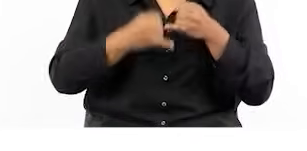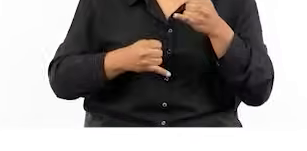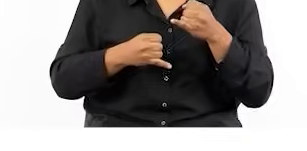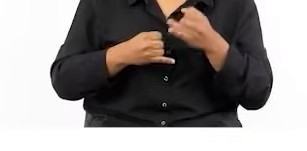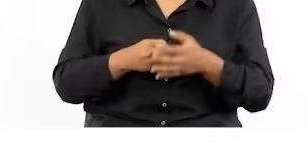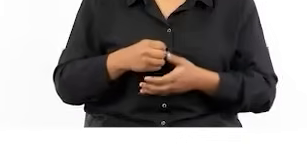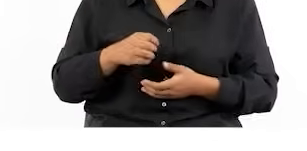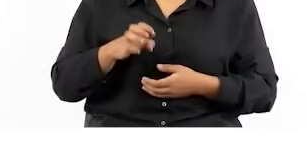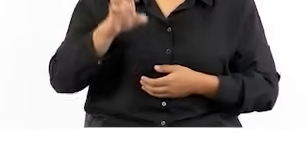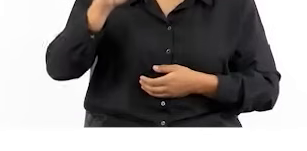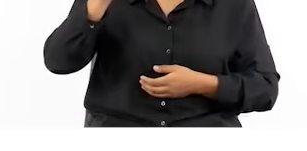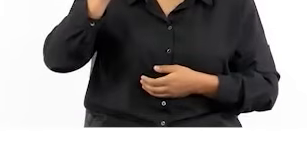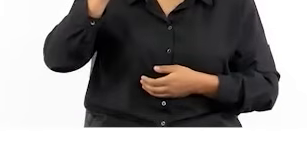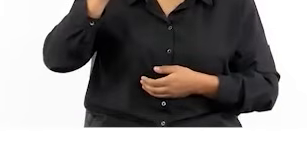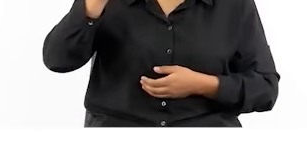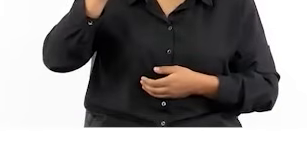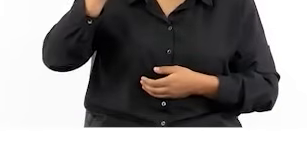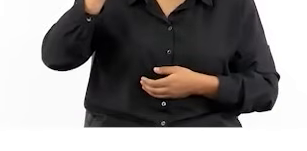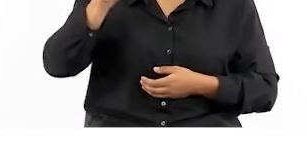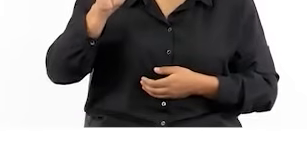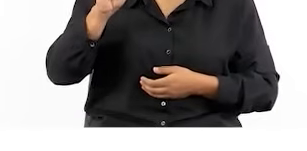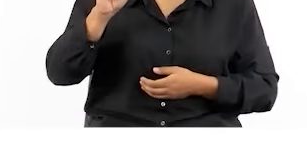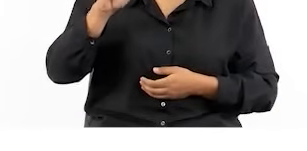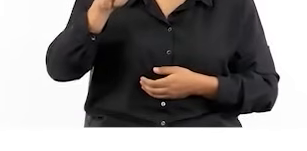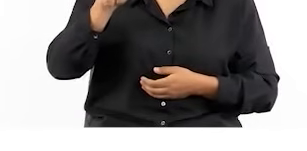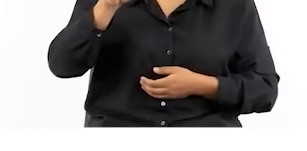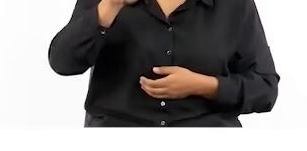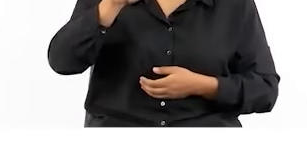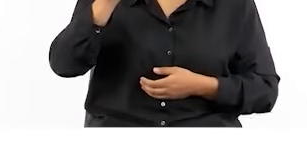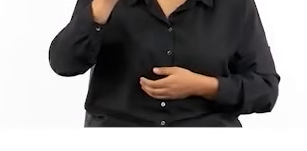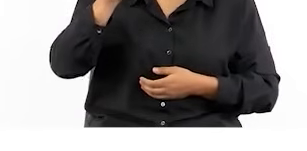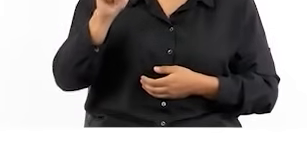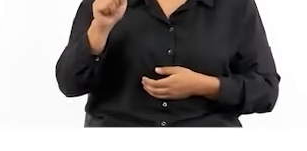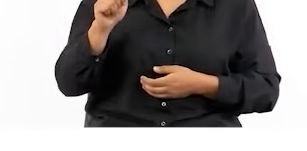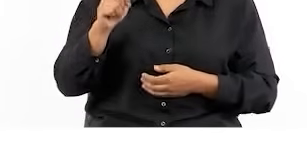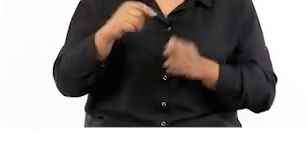de cielos despejados. Por último, las espirales